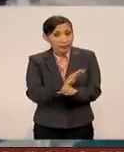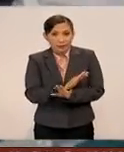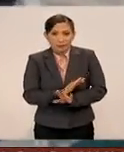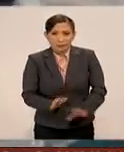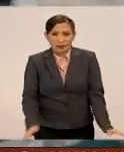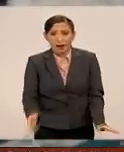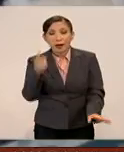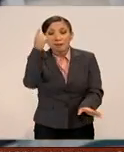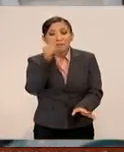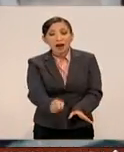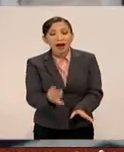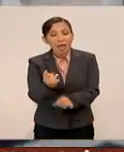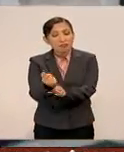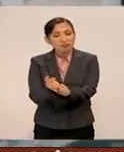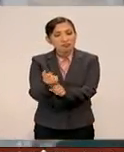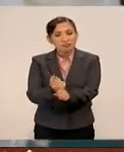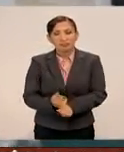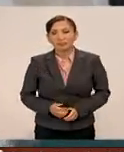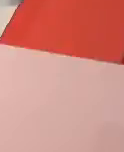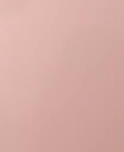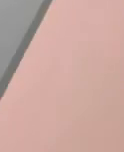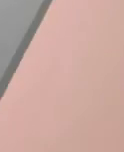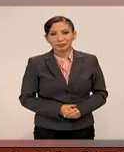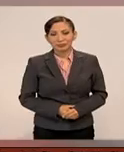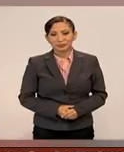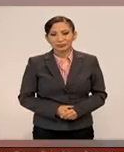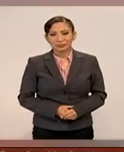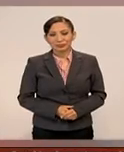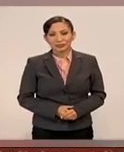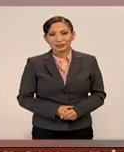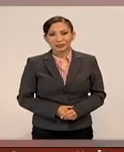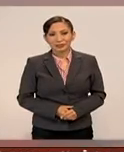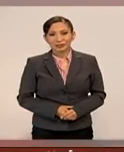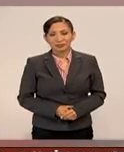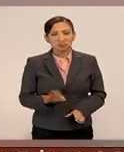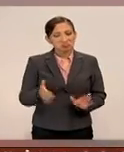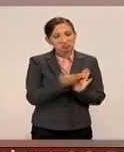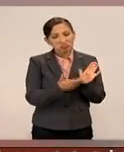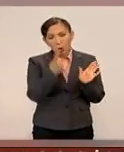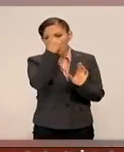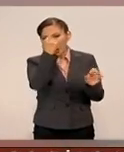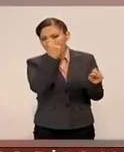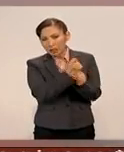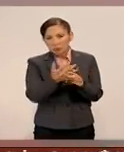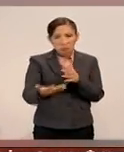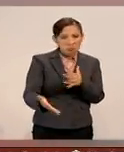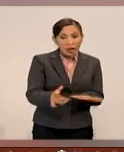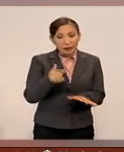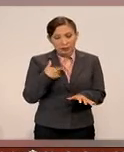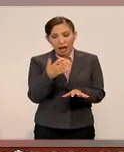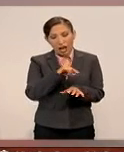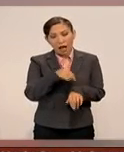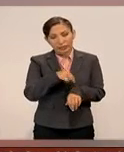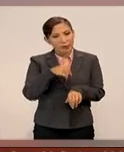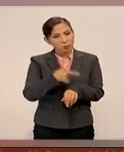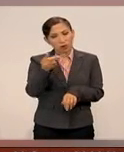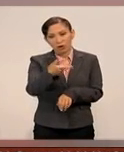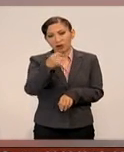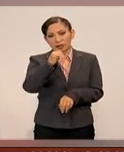suficiente para la indagatoria. Ha transcurrido más de un año y es tiempo de que el